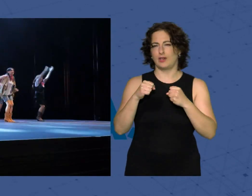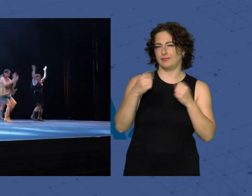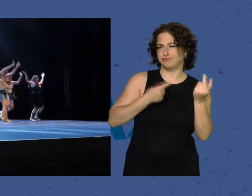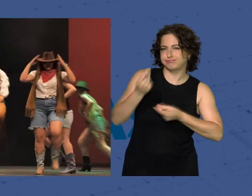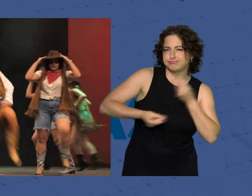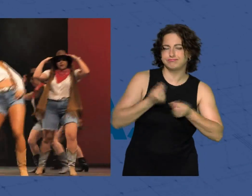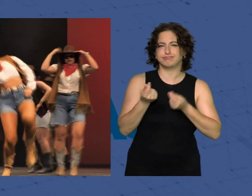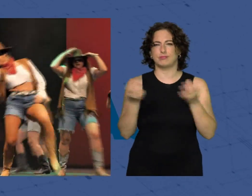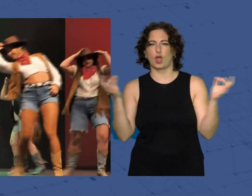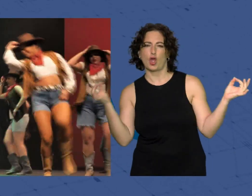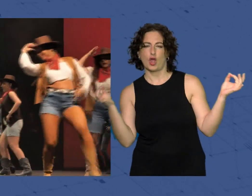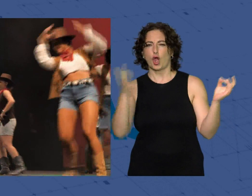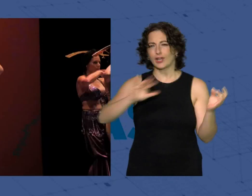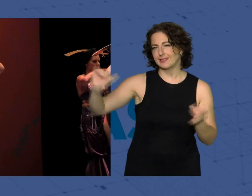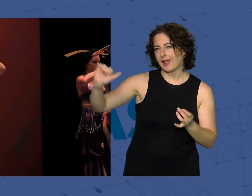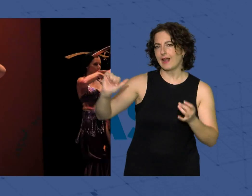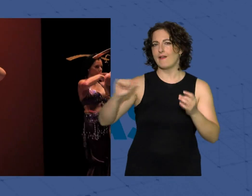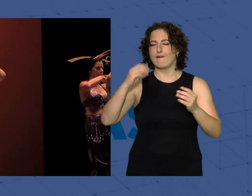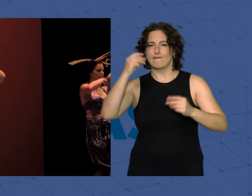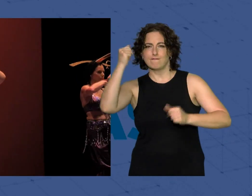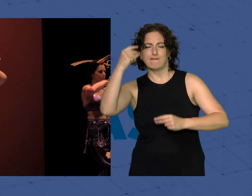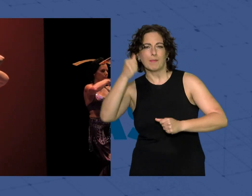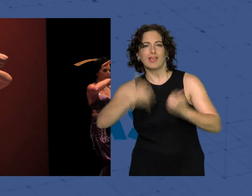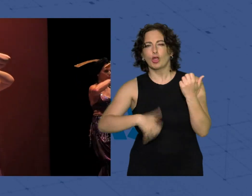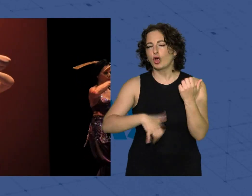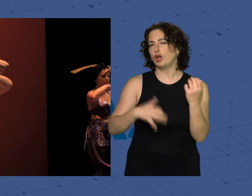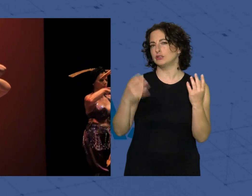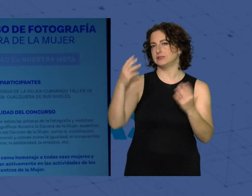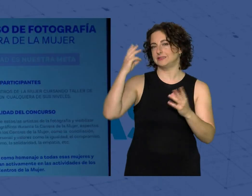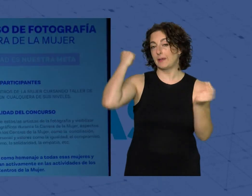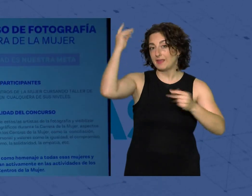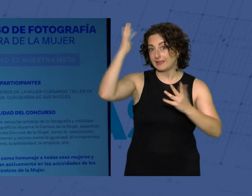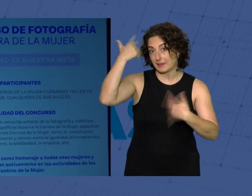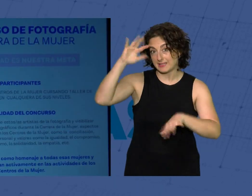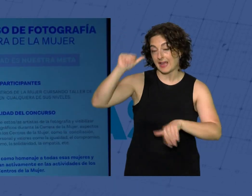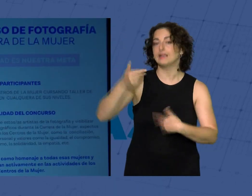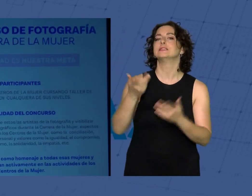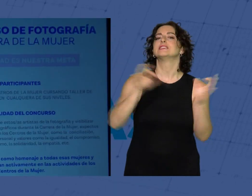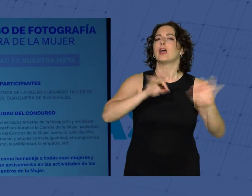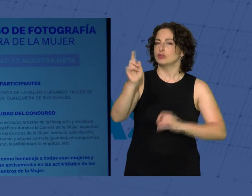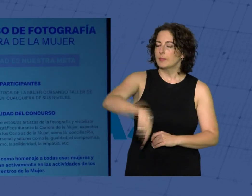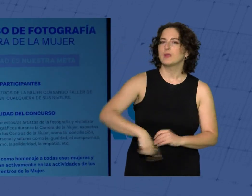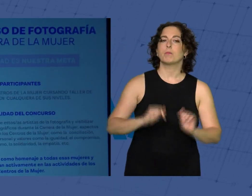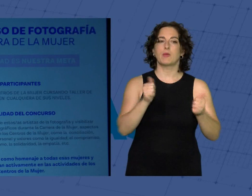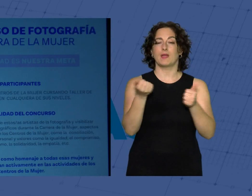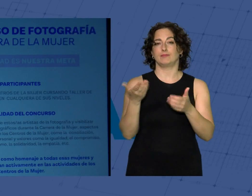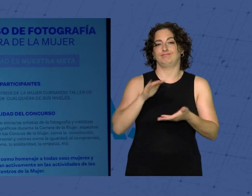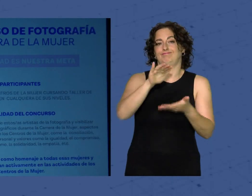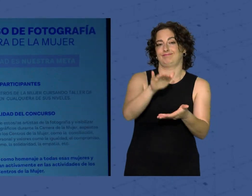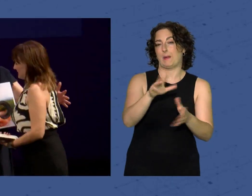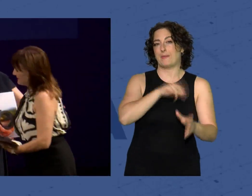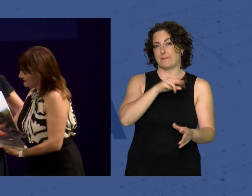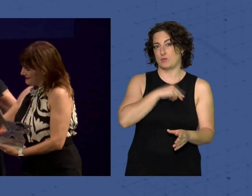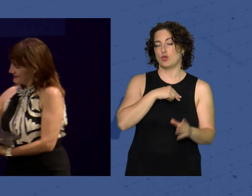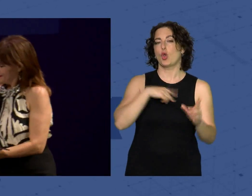danza oriental, flamenco, sevillanas, bailes de salón, entre otros, y además teatro, se inició con la entrega de los premios del primer concurso de fotografía